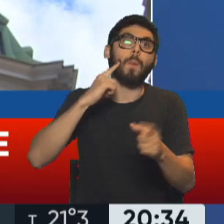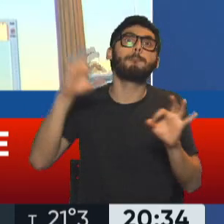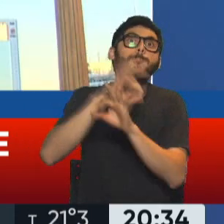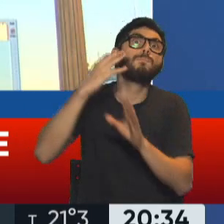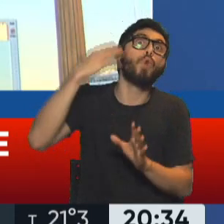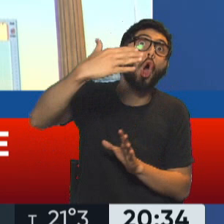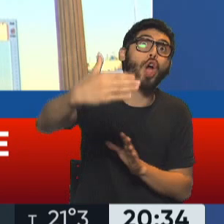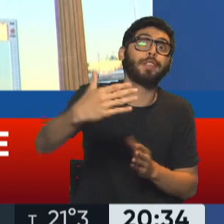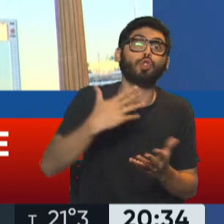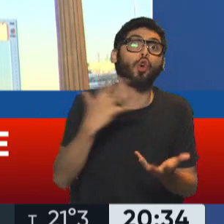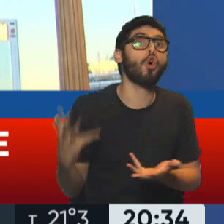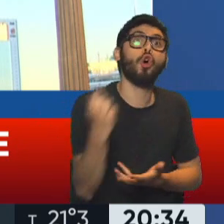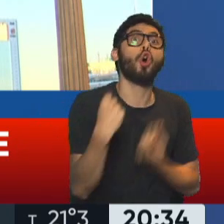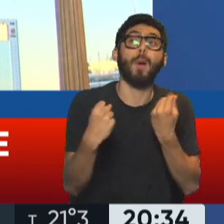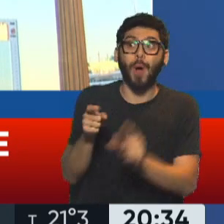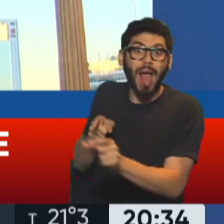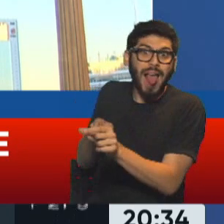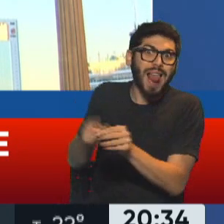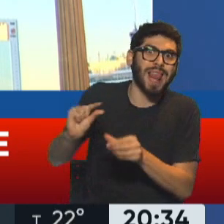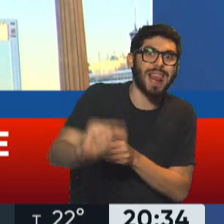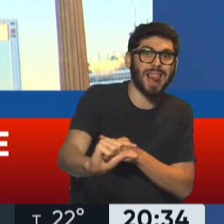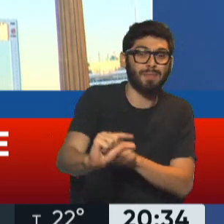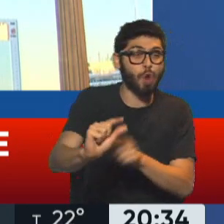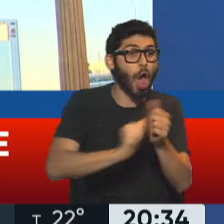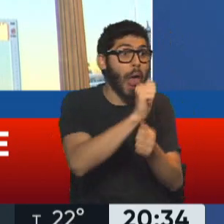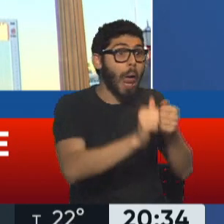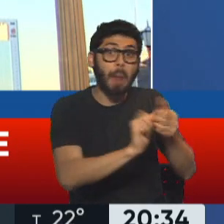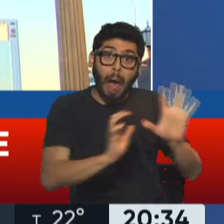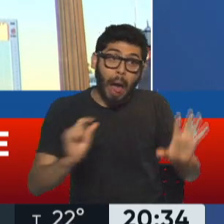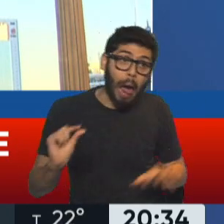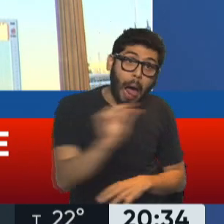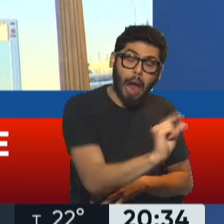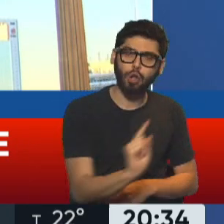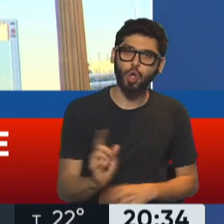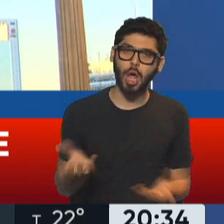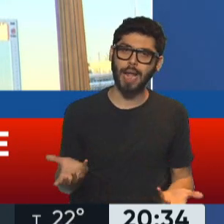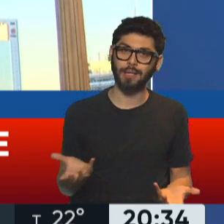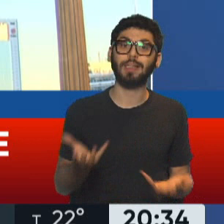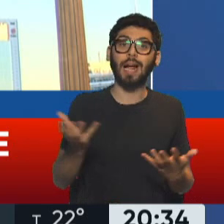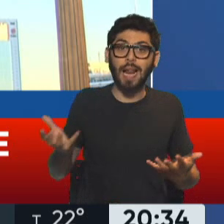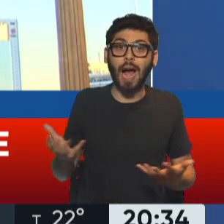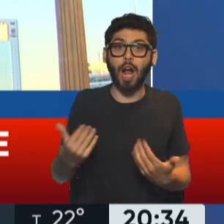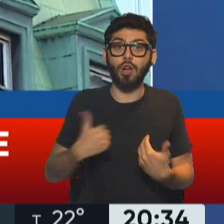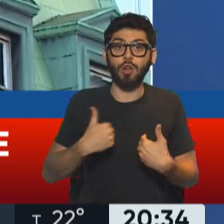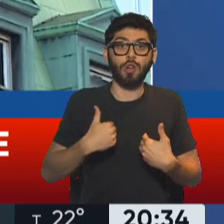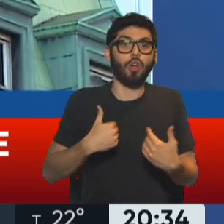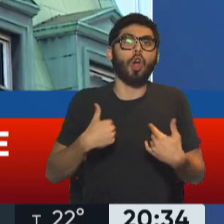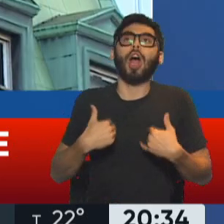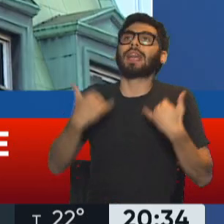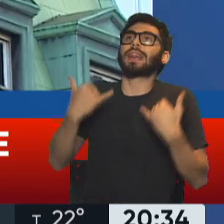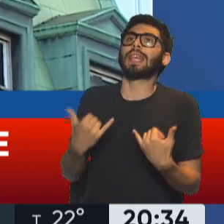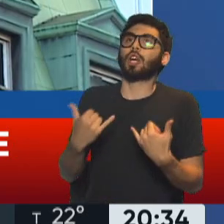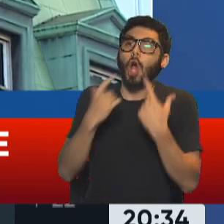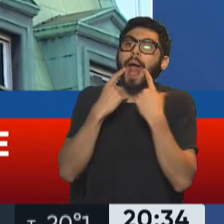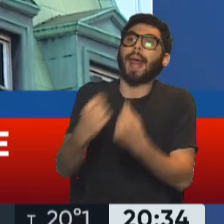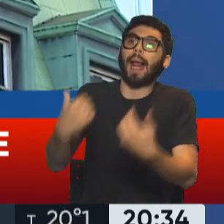realidad. No financiar este tipo de empresas. Nadie reclama para sí algo que no sabe que tiene, ¿no? Claro. Me parece que el tema de la comunicación,